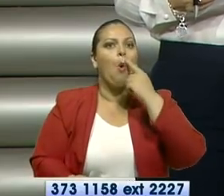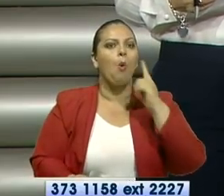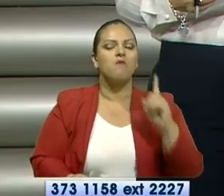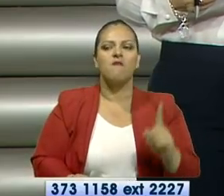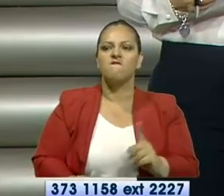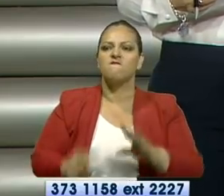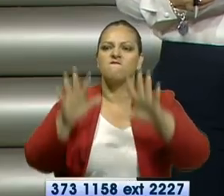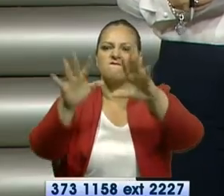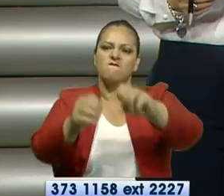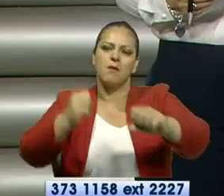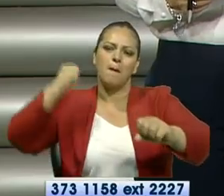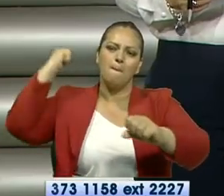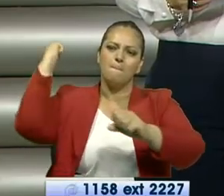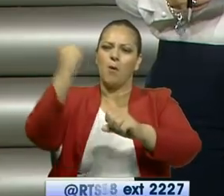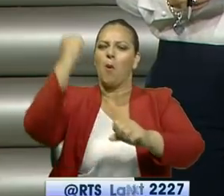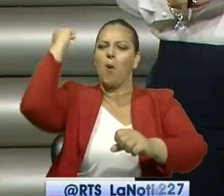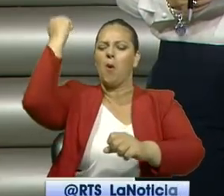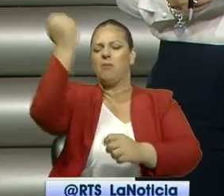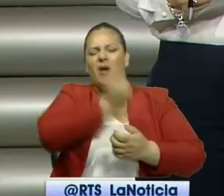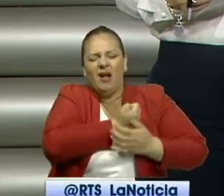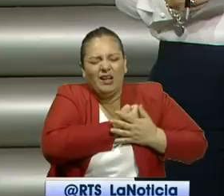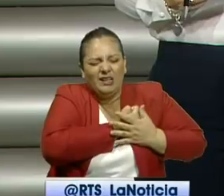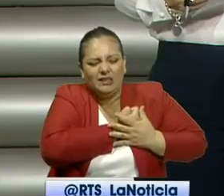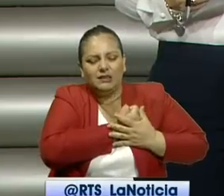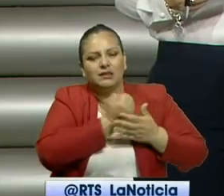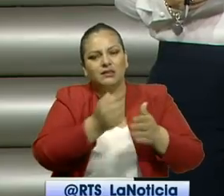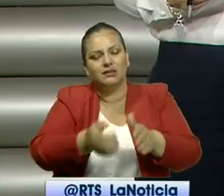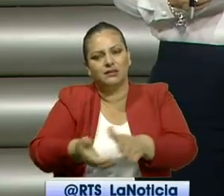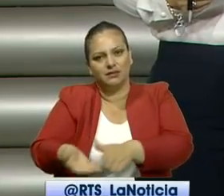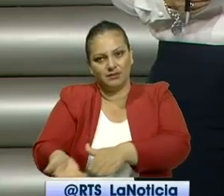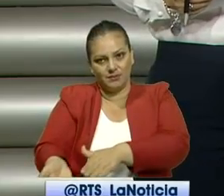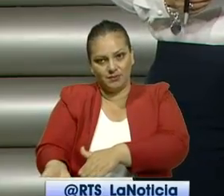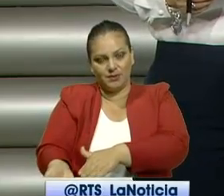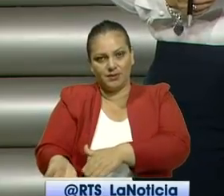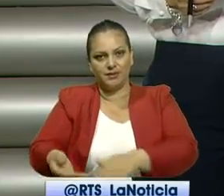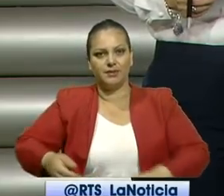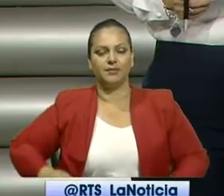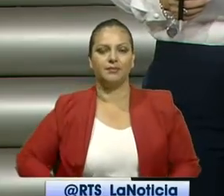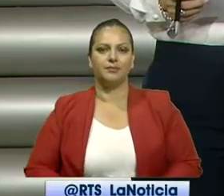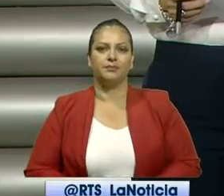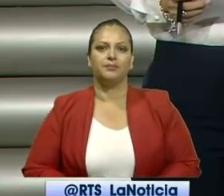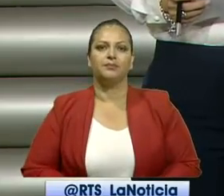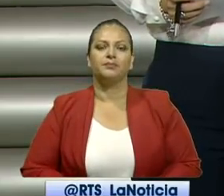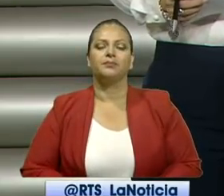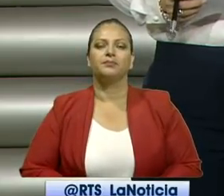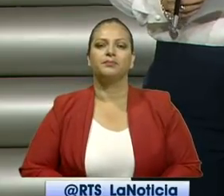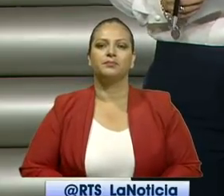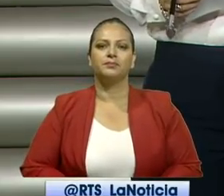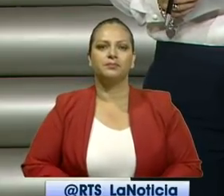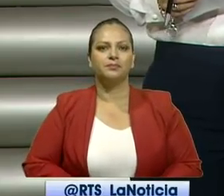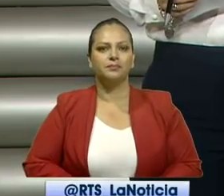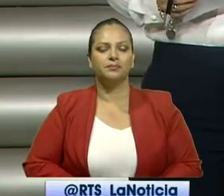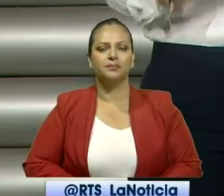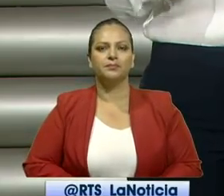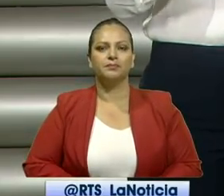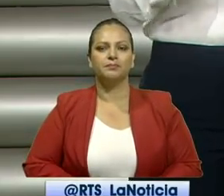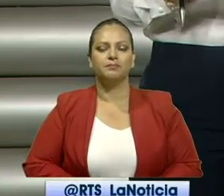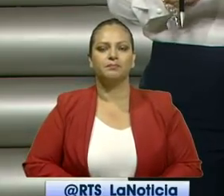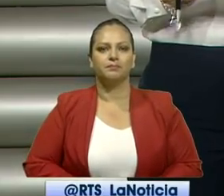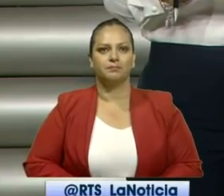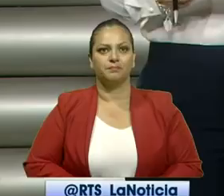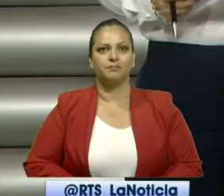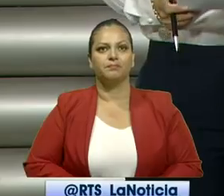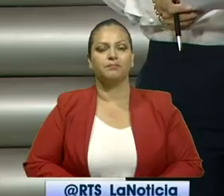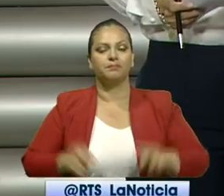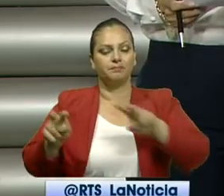del asesinato de una mujer de nacionalidad venezolana ocurrido en la provincia de Chimborazo. Un lamentable hecho. Pero ahora